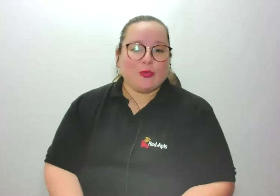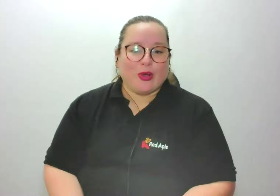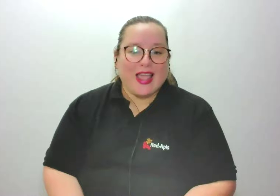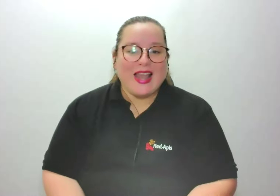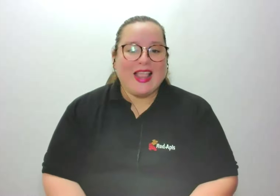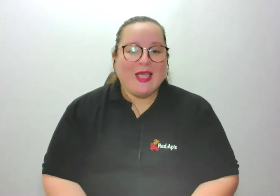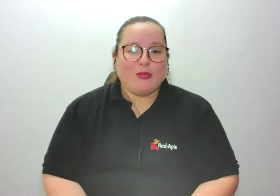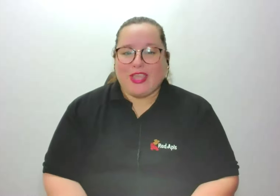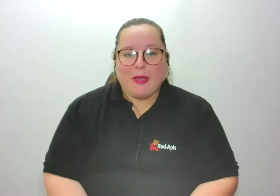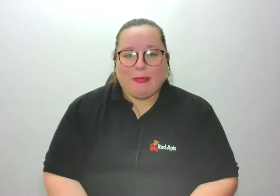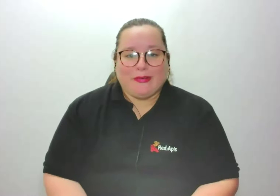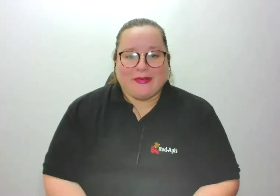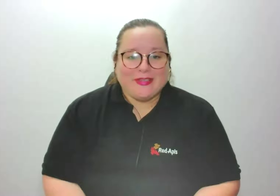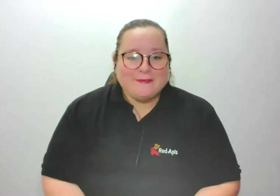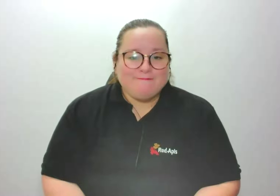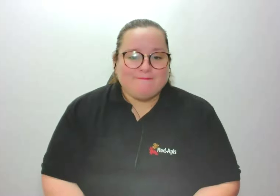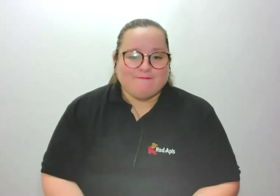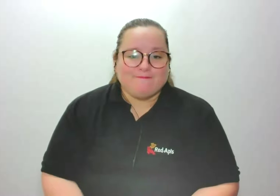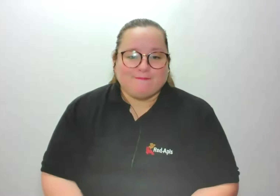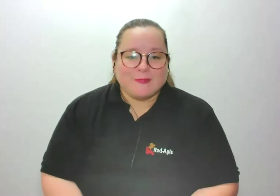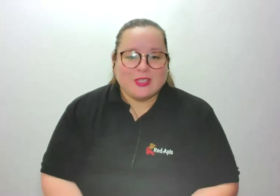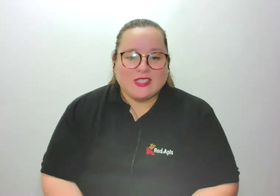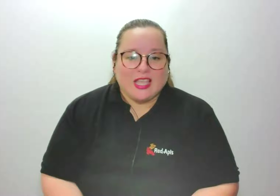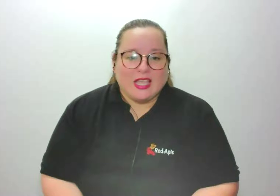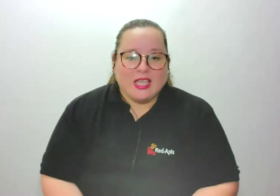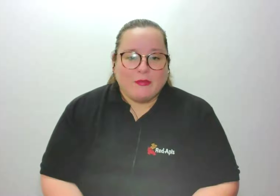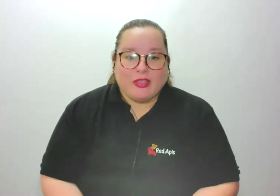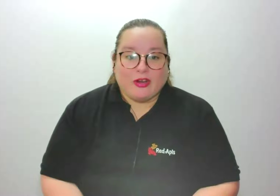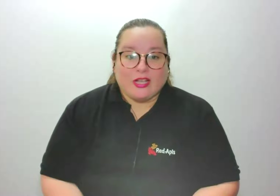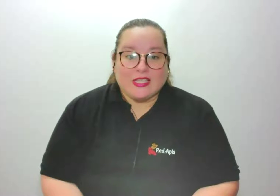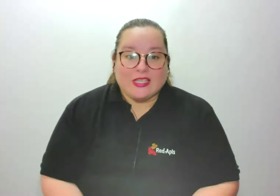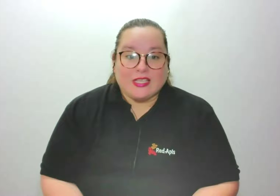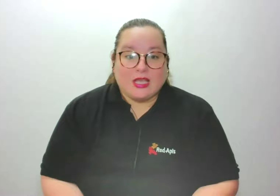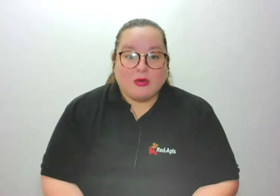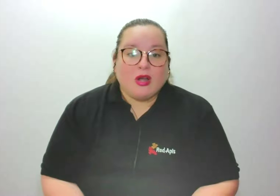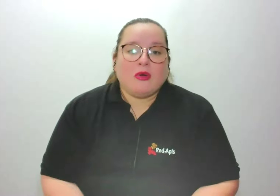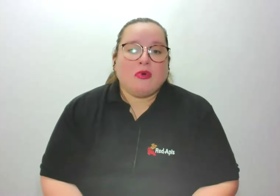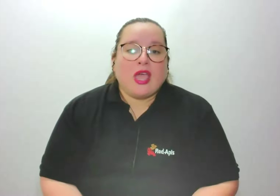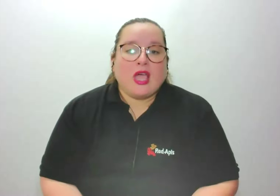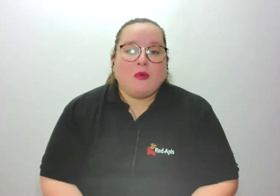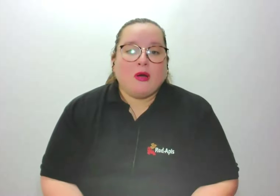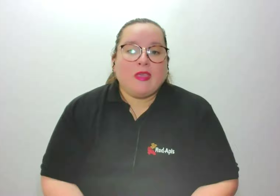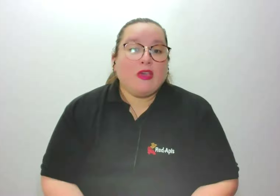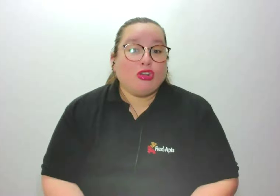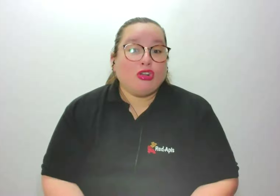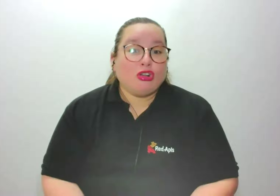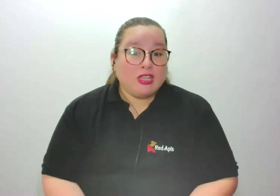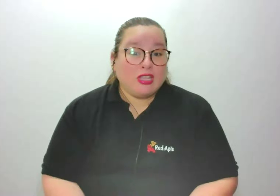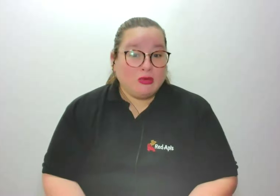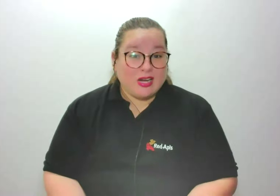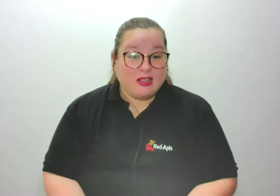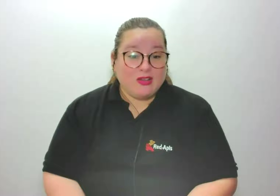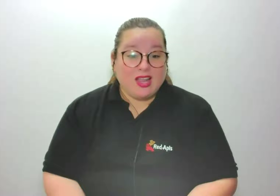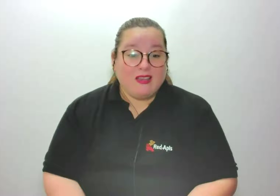expresión corporal. Por ejemplo, no sé, perdón, dice, un video